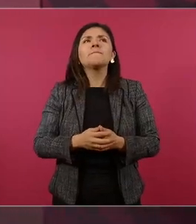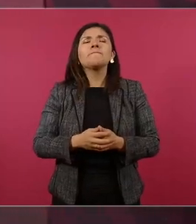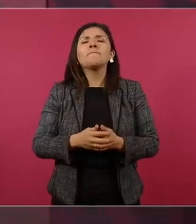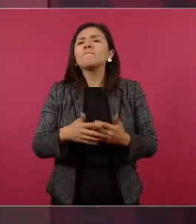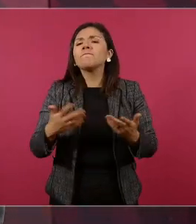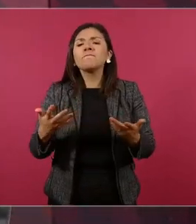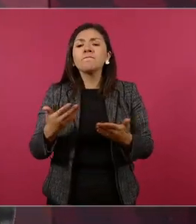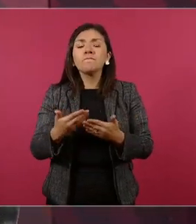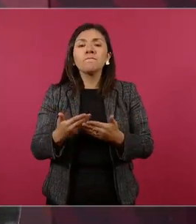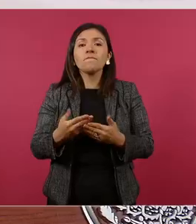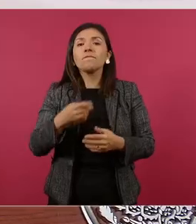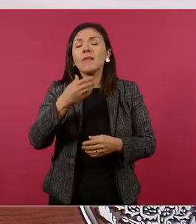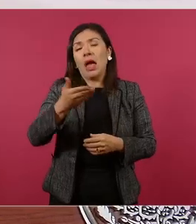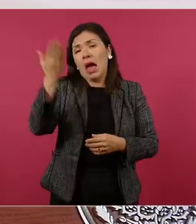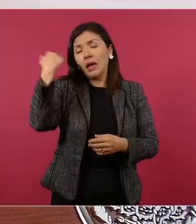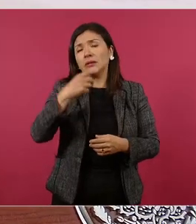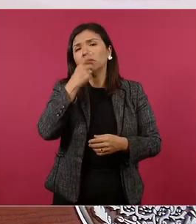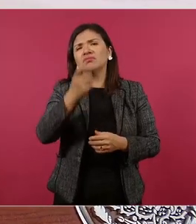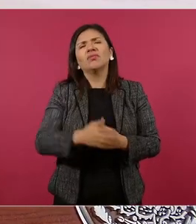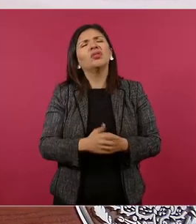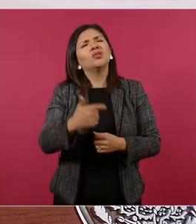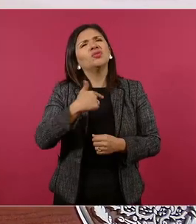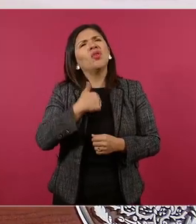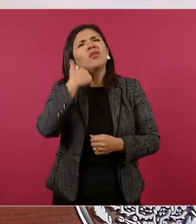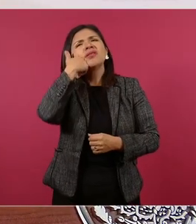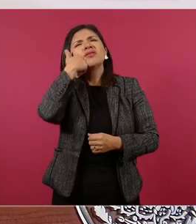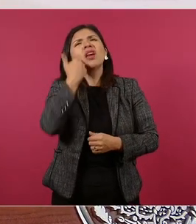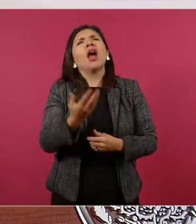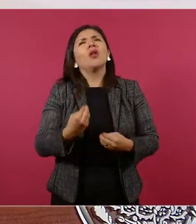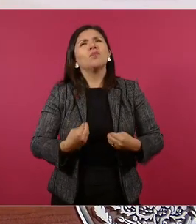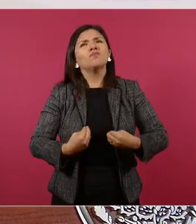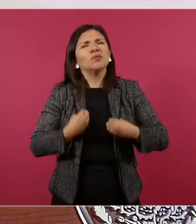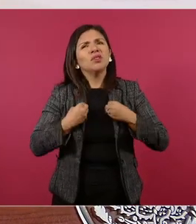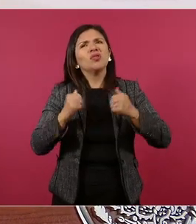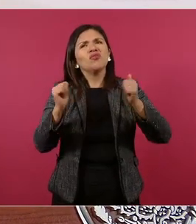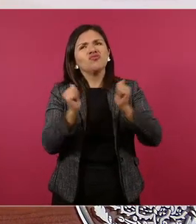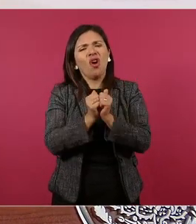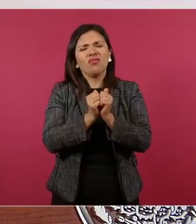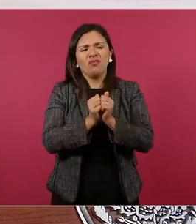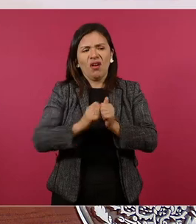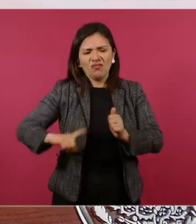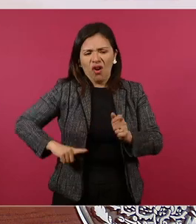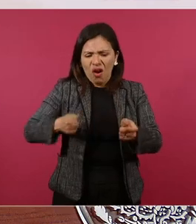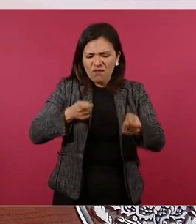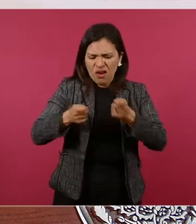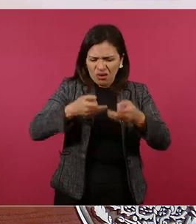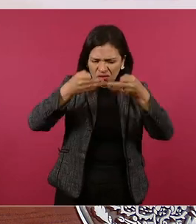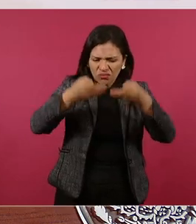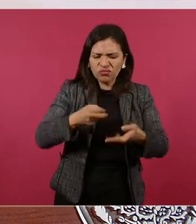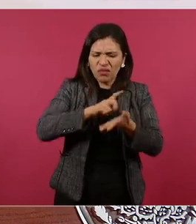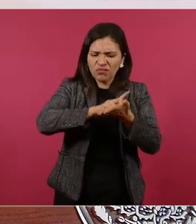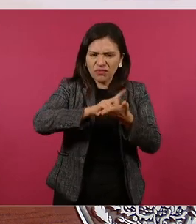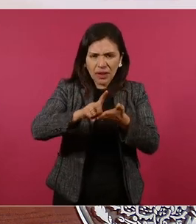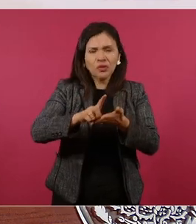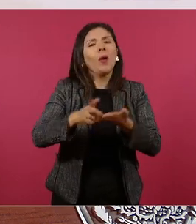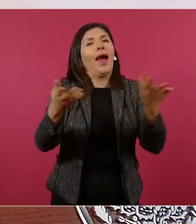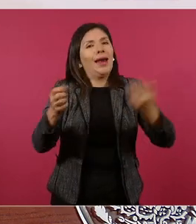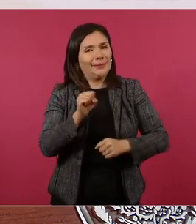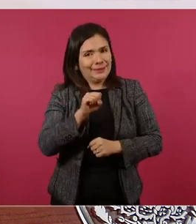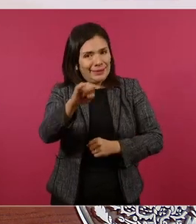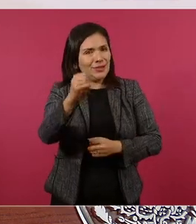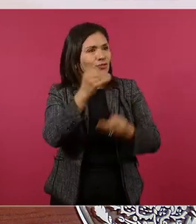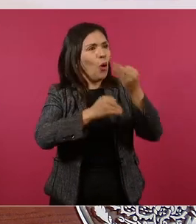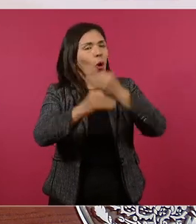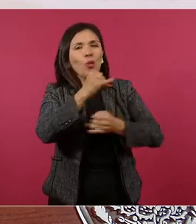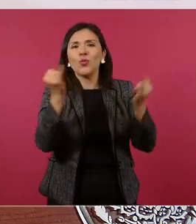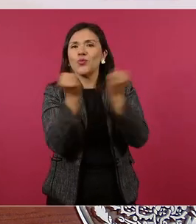queremos vivir en un estado de derecho Claro que sí todos tenemos